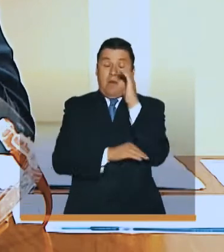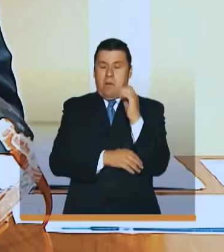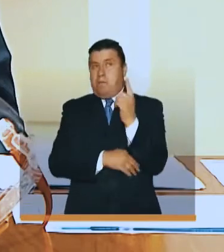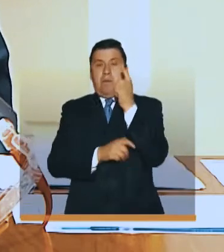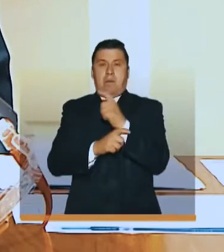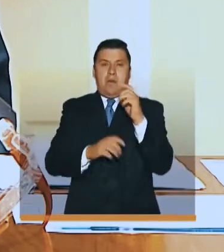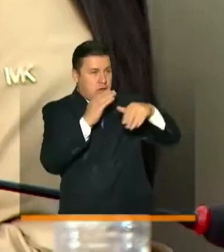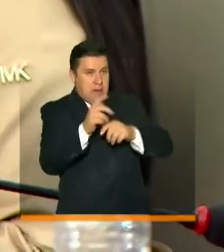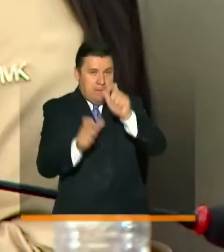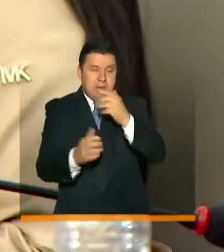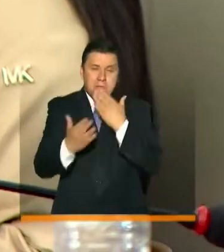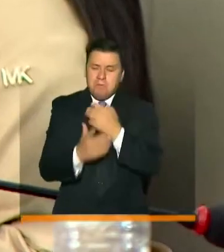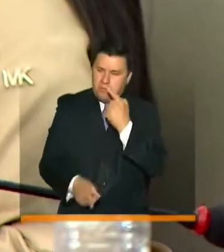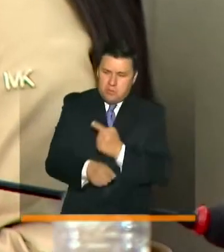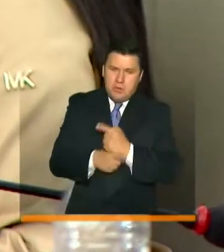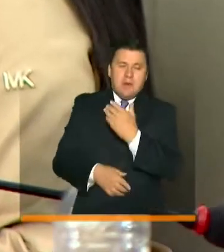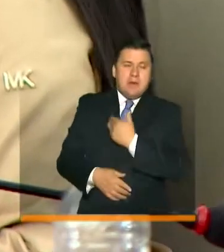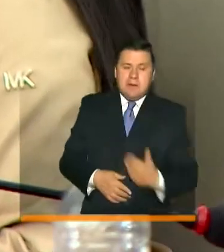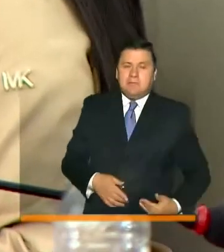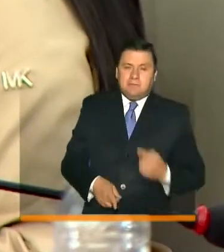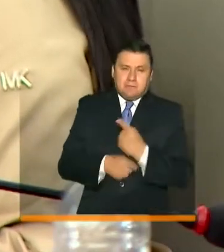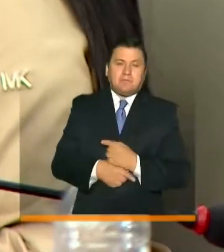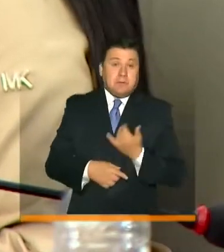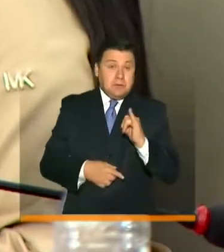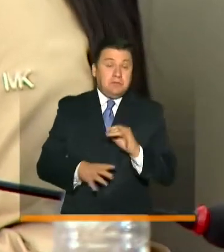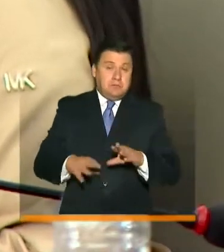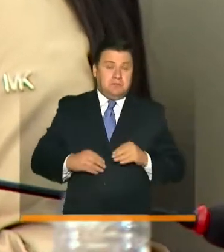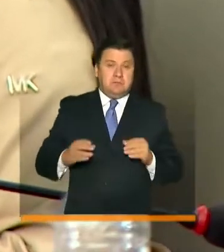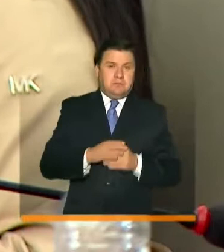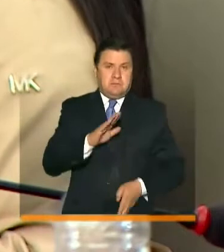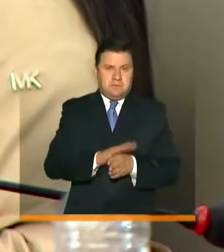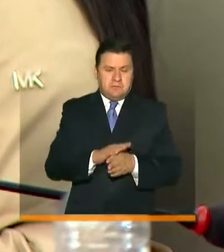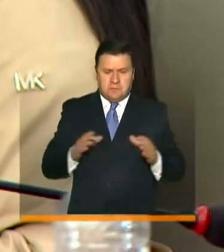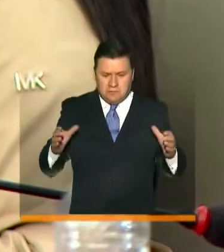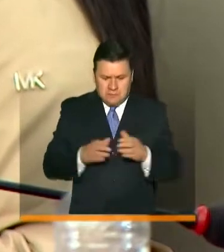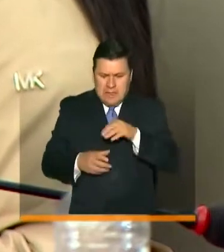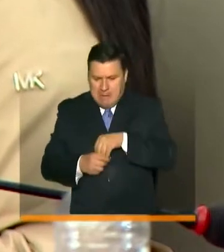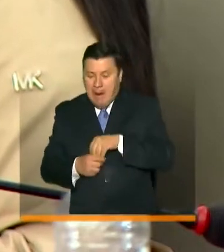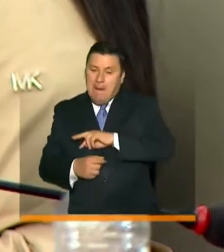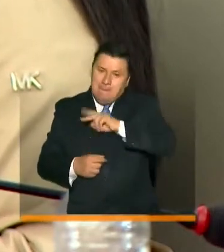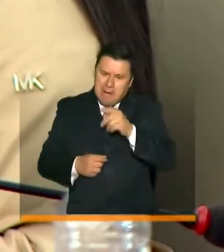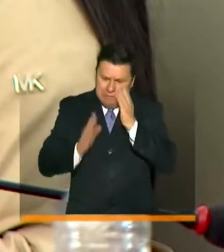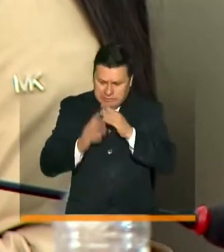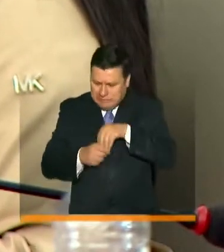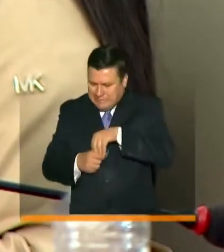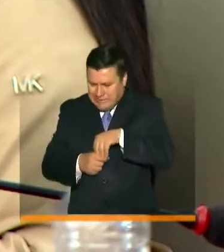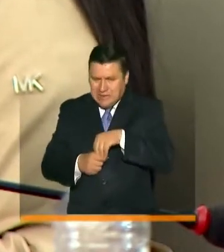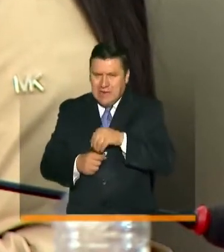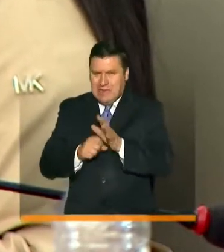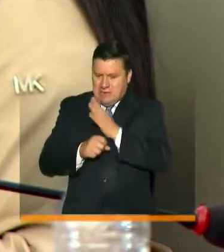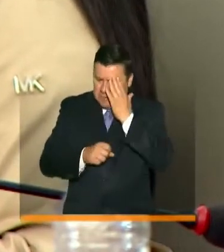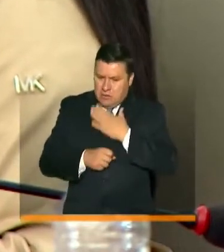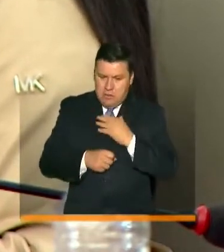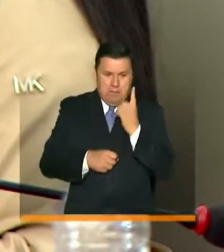hecho en nuestro país. Efectivamente, señor presidente, nos hemos adaptado a la contingencia y hemos estipulado por primera vez en la